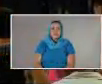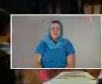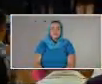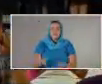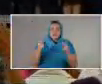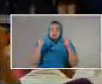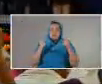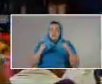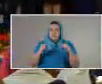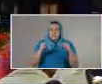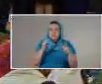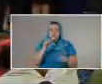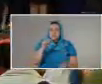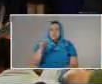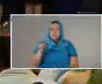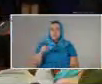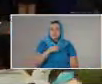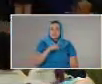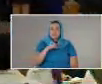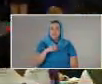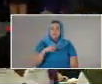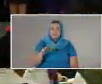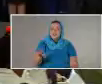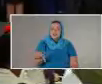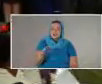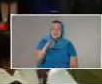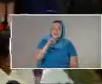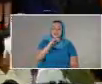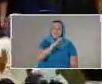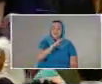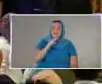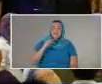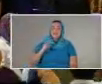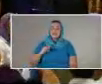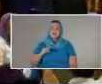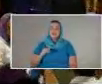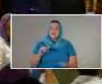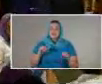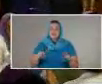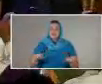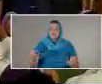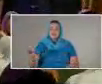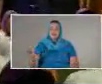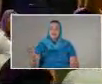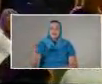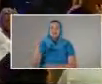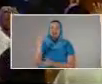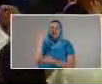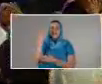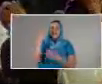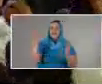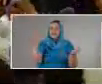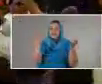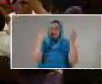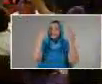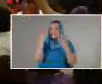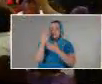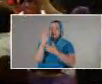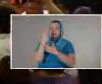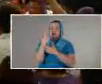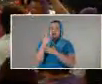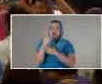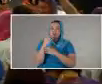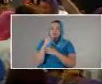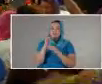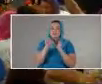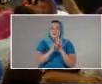mientras aquellos que quieran aceptar a Cristo pueden pasar o pueden levantar su mano, por favor. se identifican aquí al frente, hermanos,